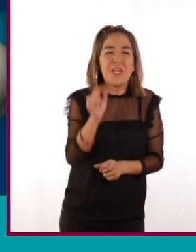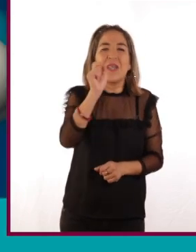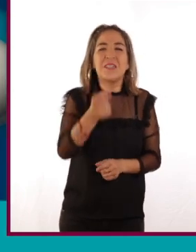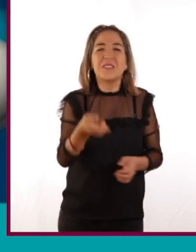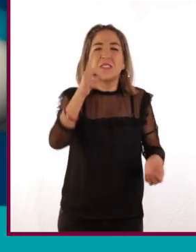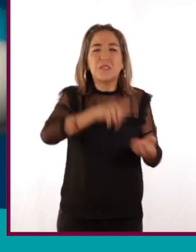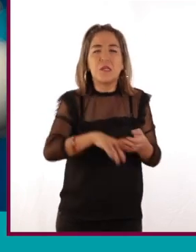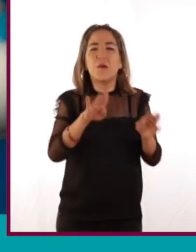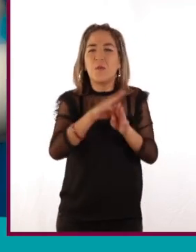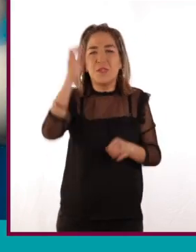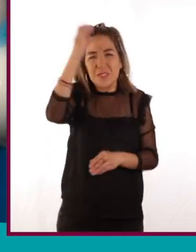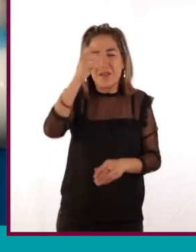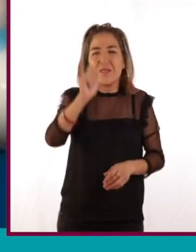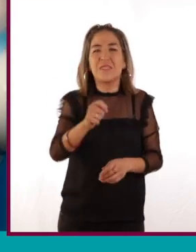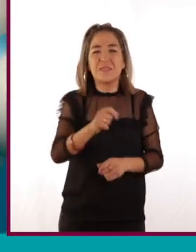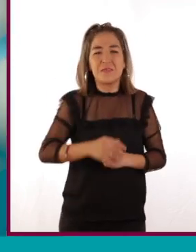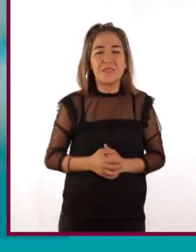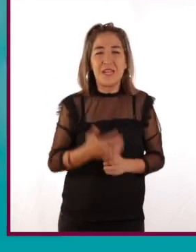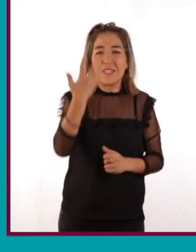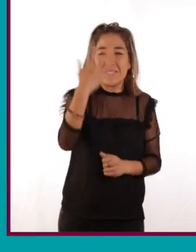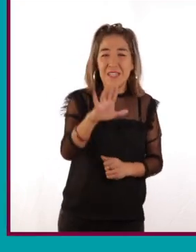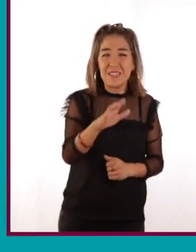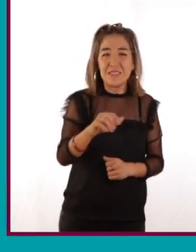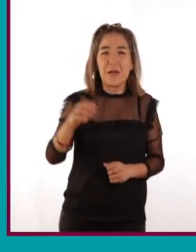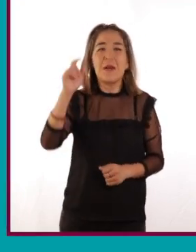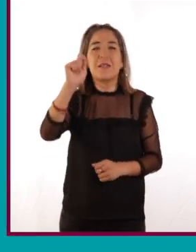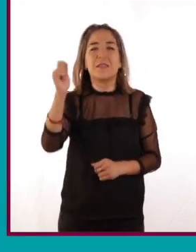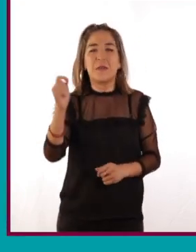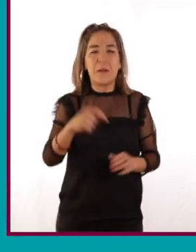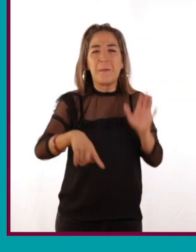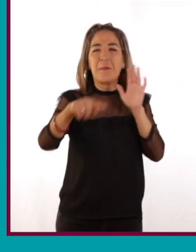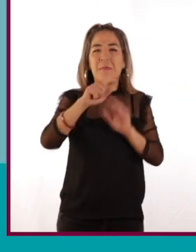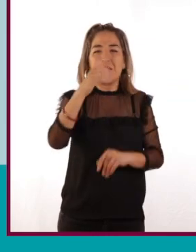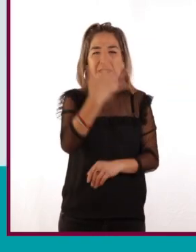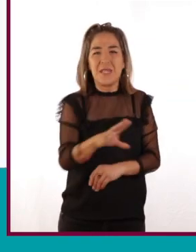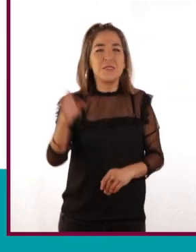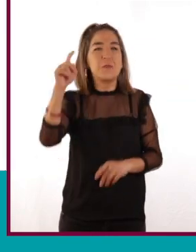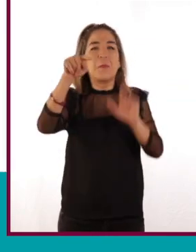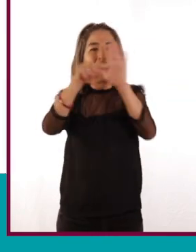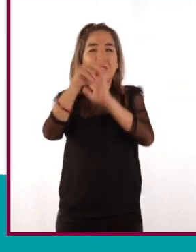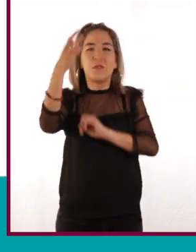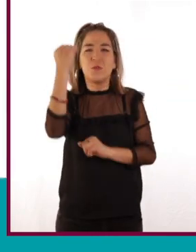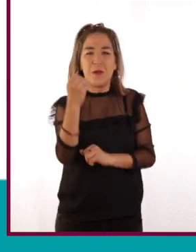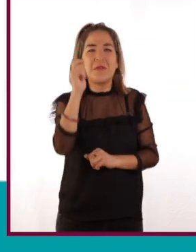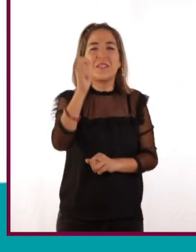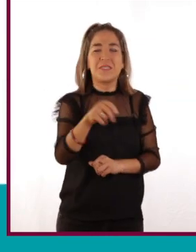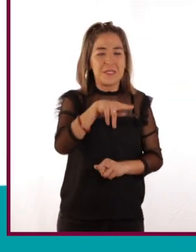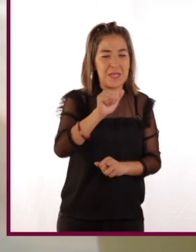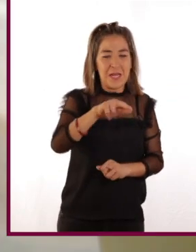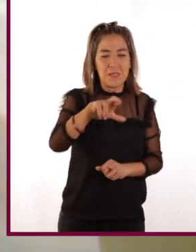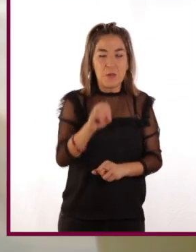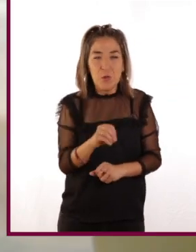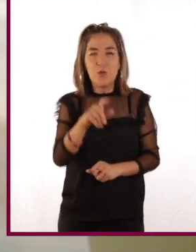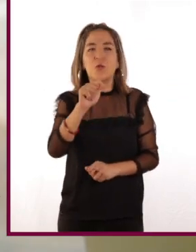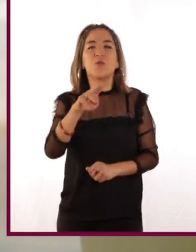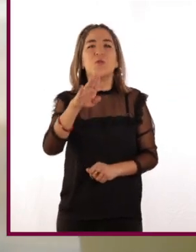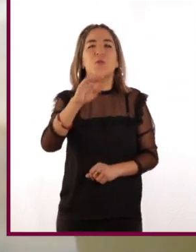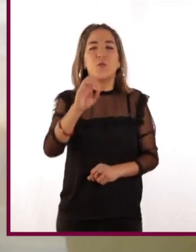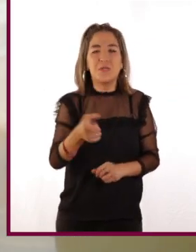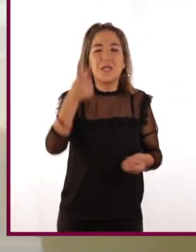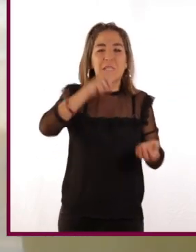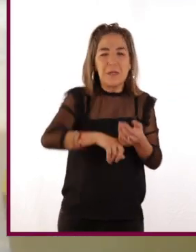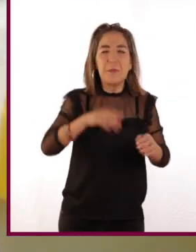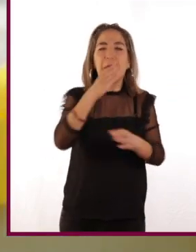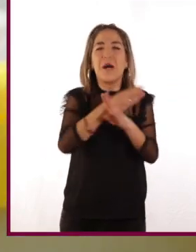milímetro, que escrito en notación científica sería 10⁻⁹. Por eso el prefijo nano. Los nanotubos